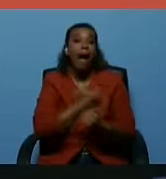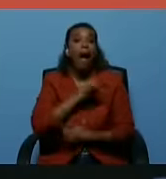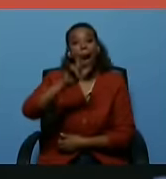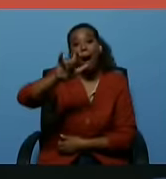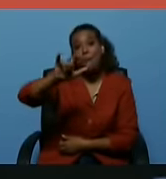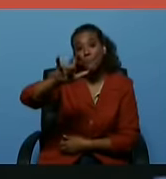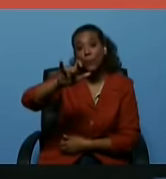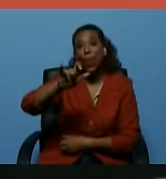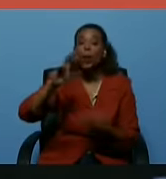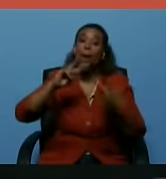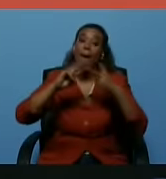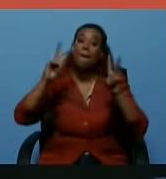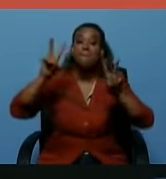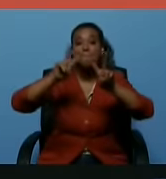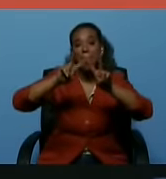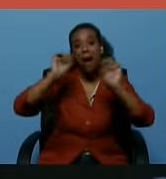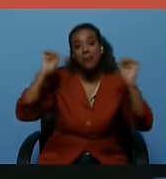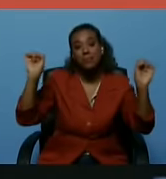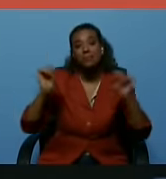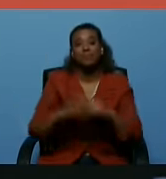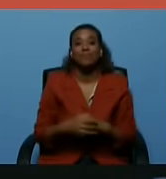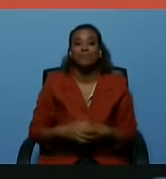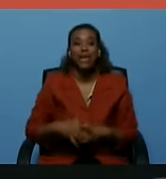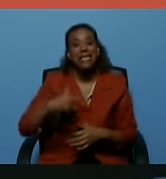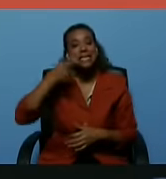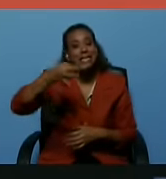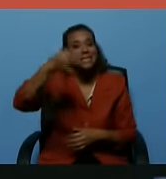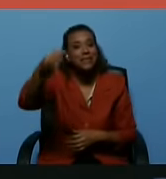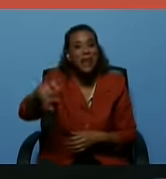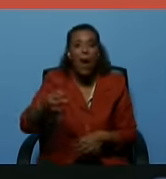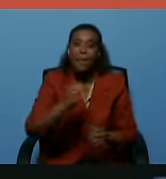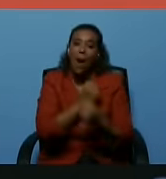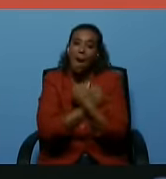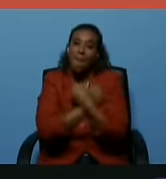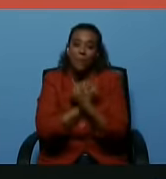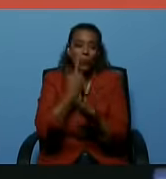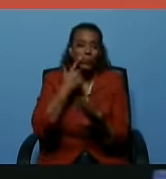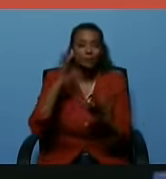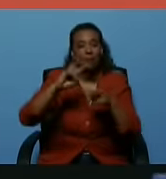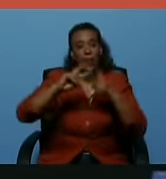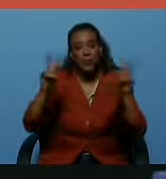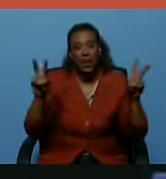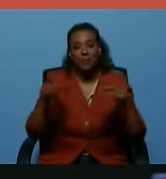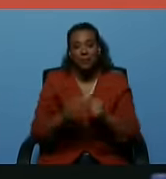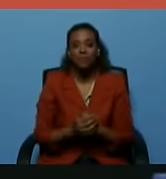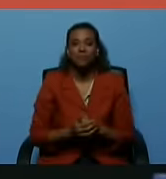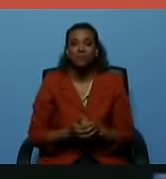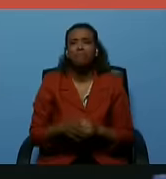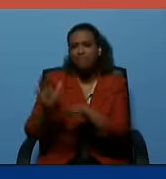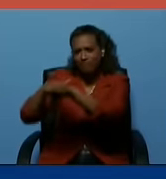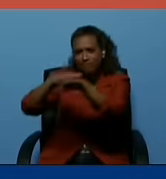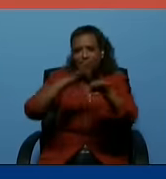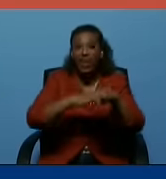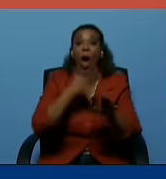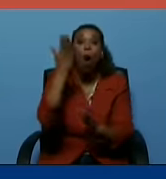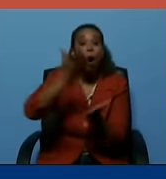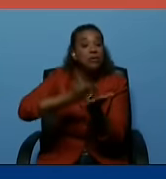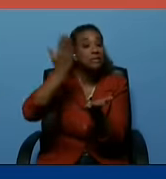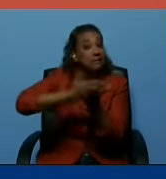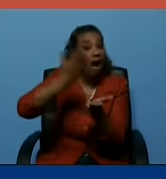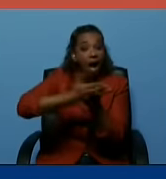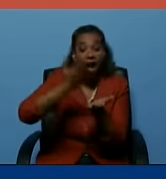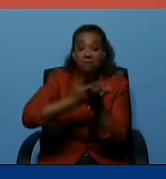and peace. Forever, forever. Love and peace. Mira, constancia,